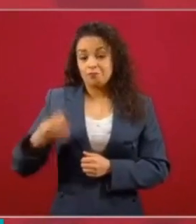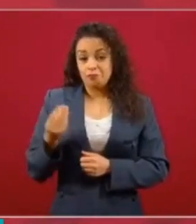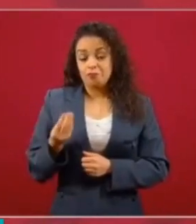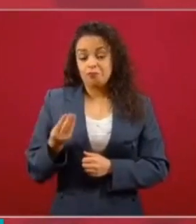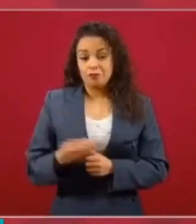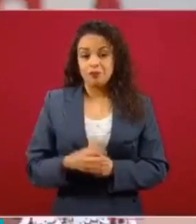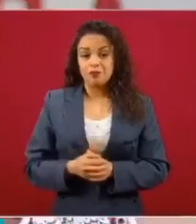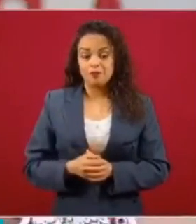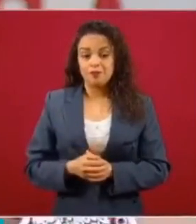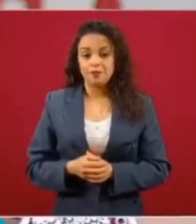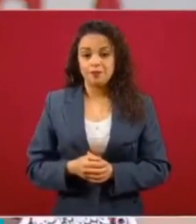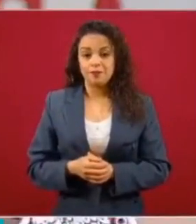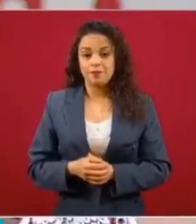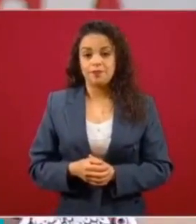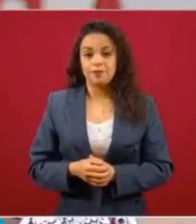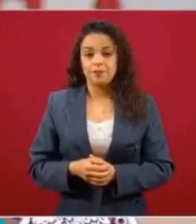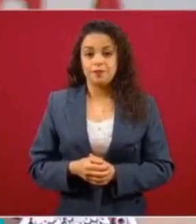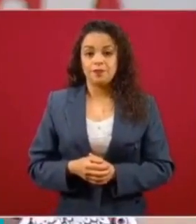porque